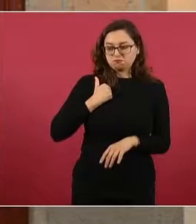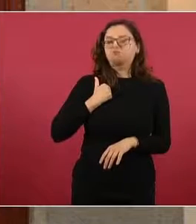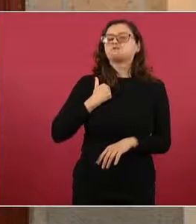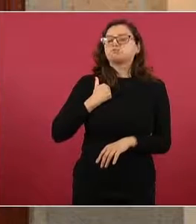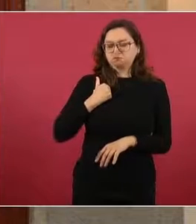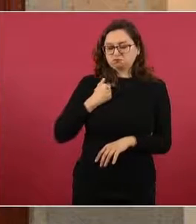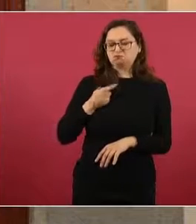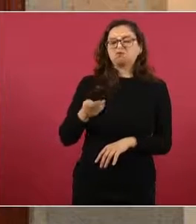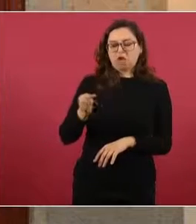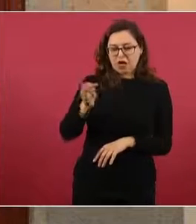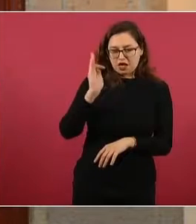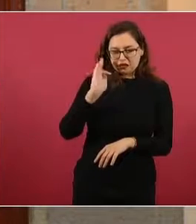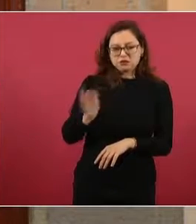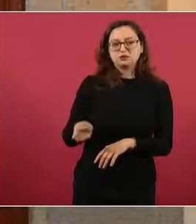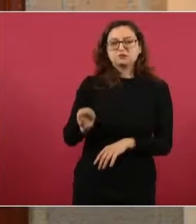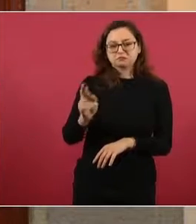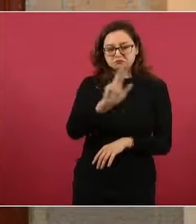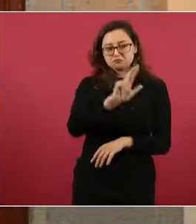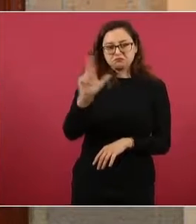reconocen,